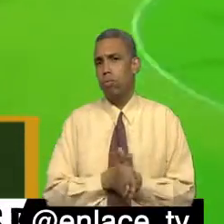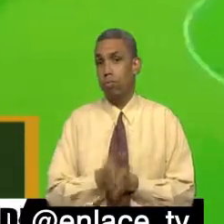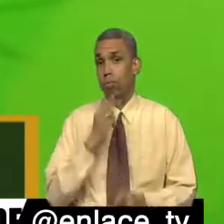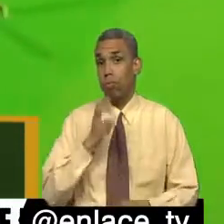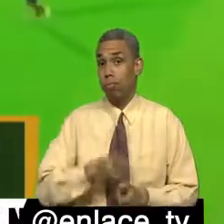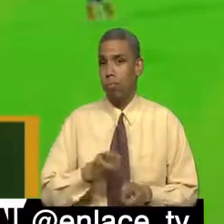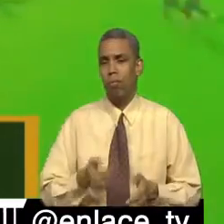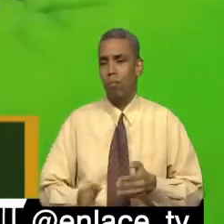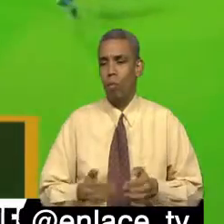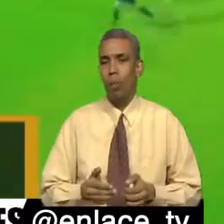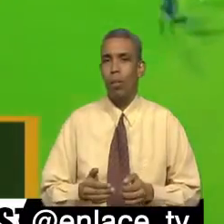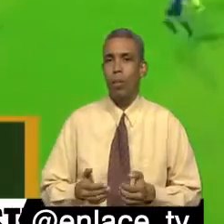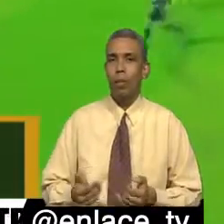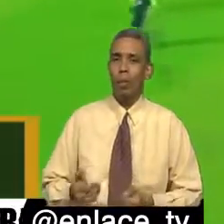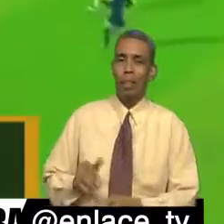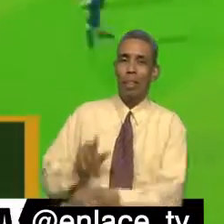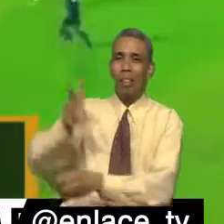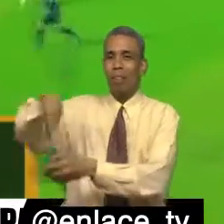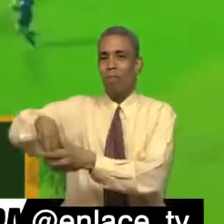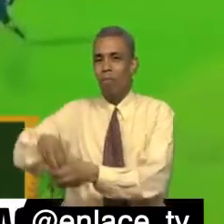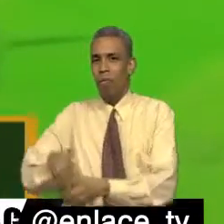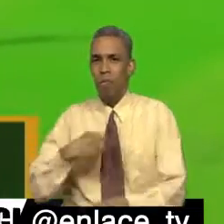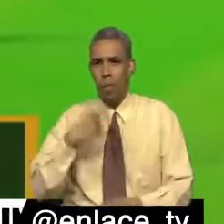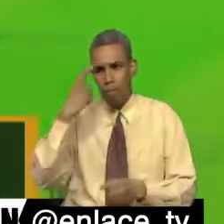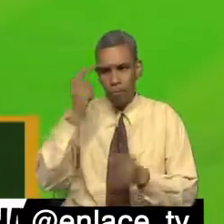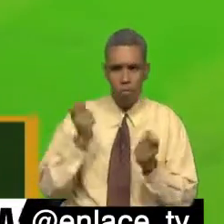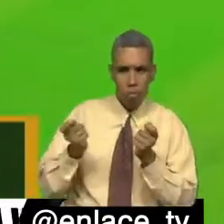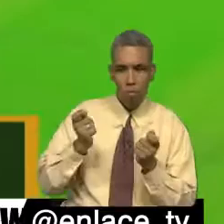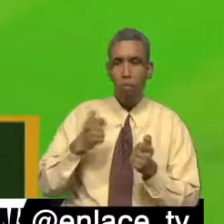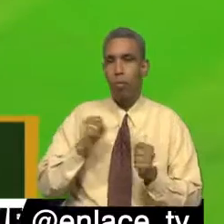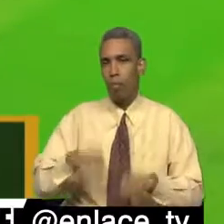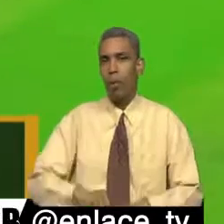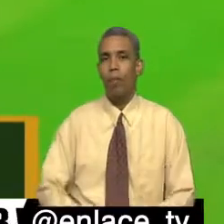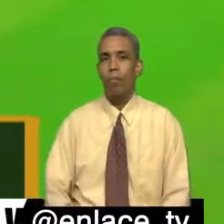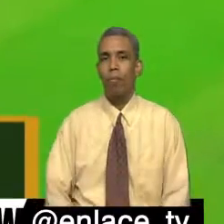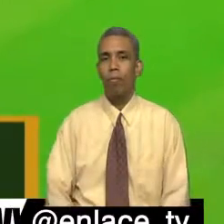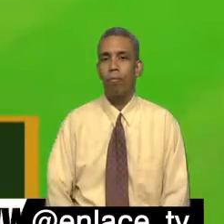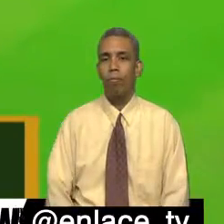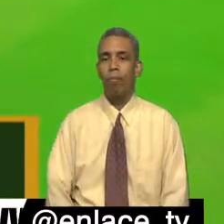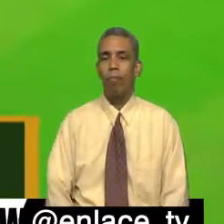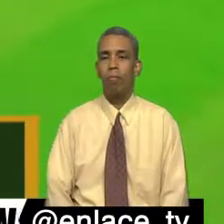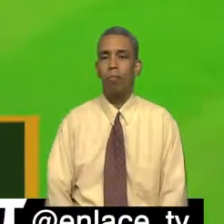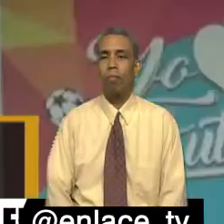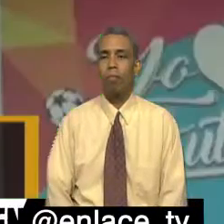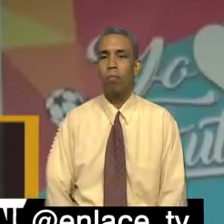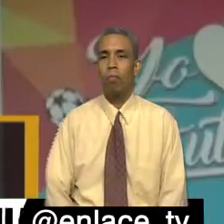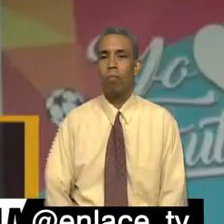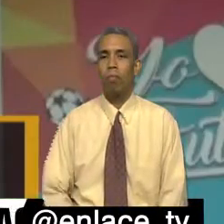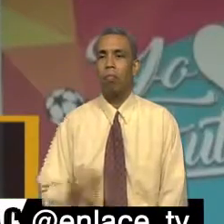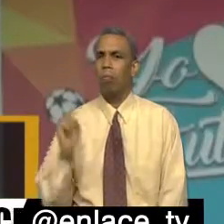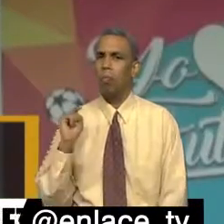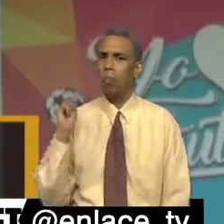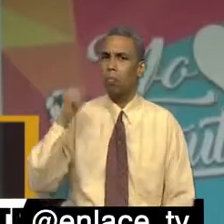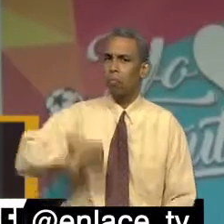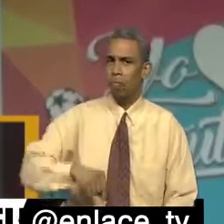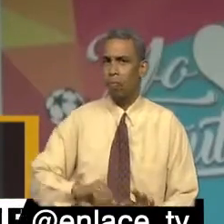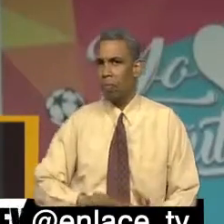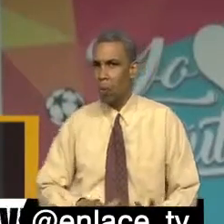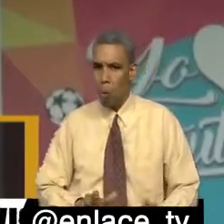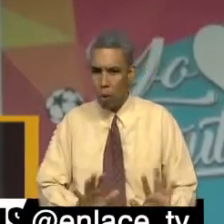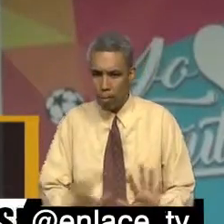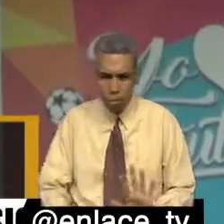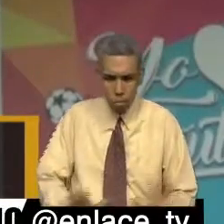de visitante, entonces hay que ser inteligente para sacar un buen resultado de vuelta allá. Vengo a aportar y aquí lo principal es el beneficio del equipo. Creo